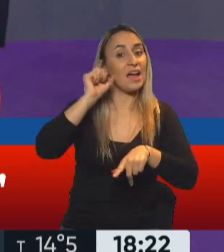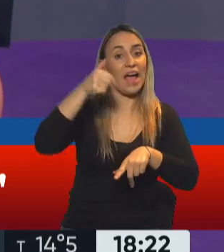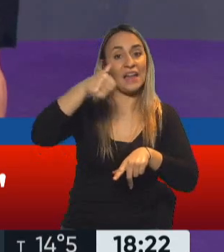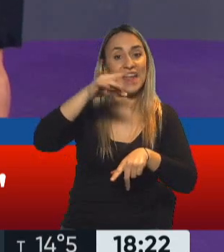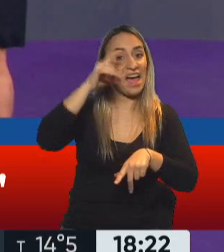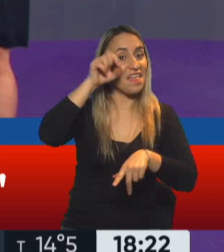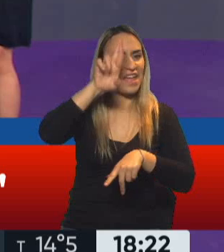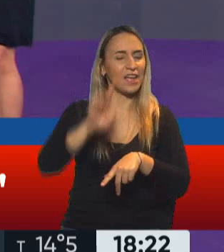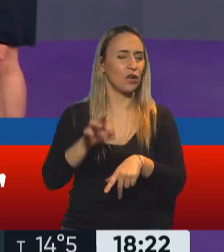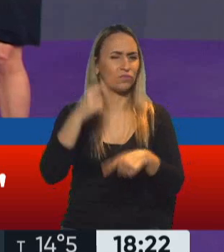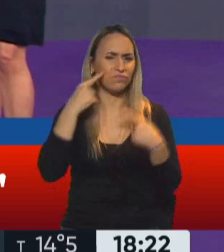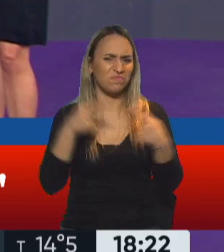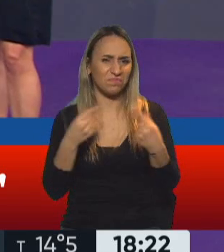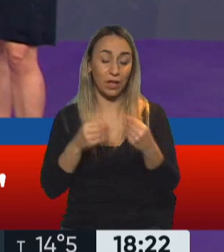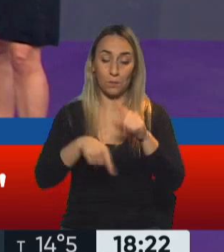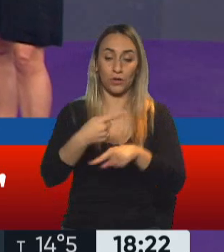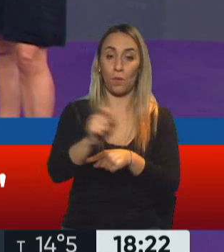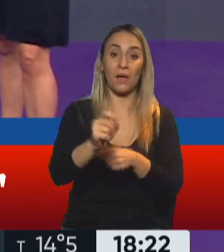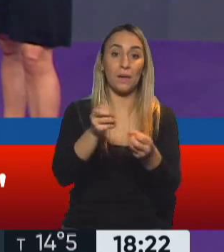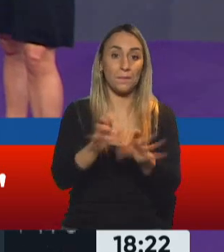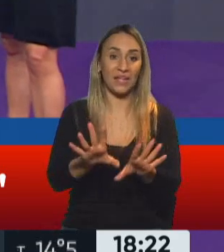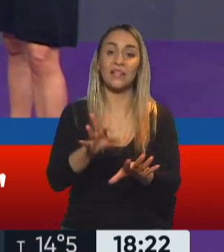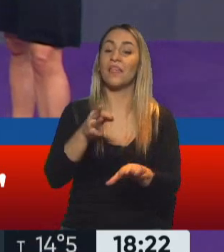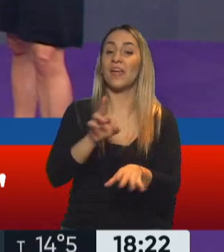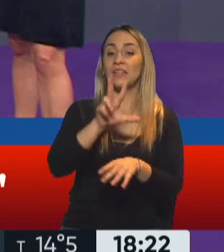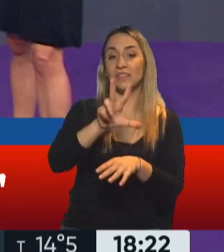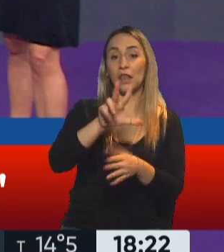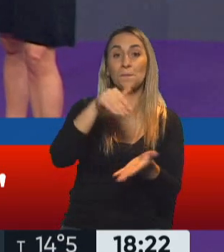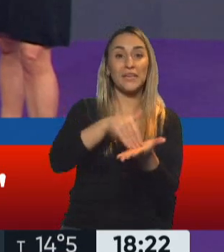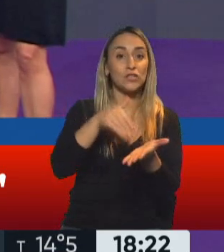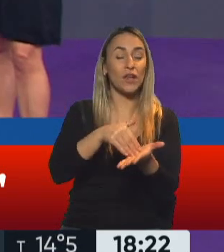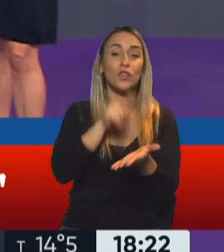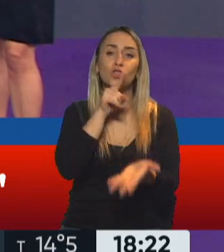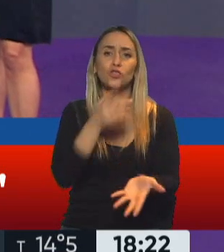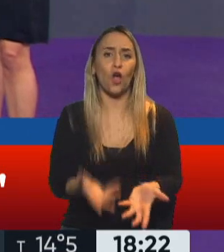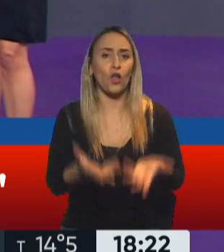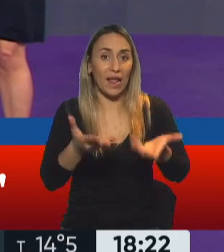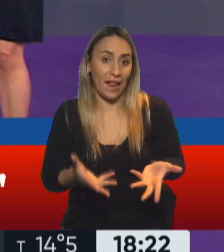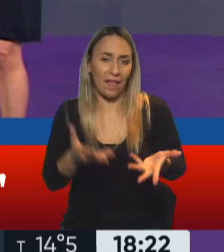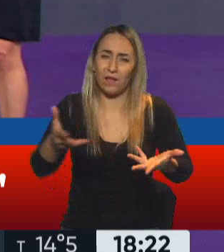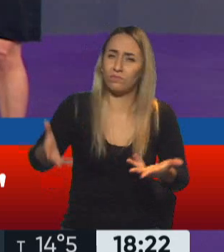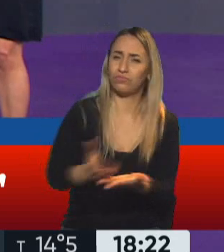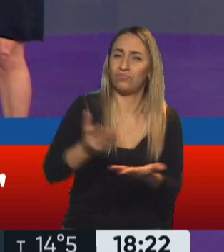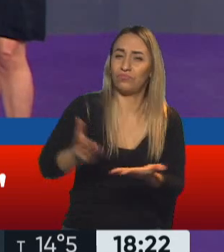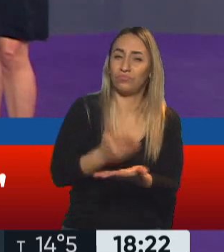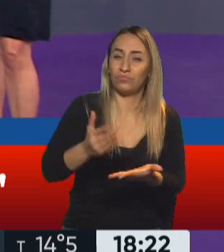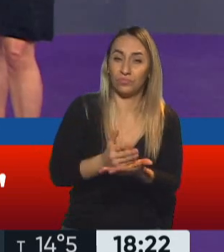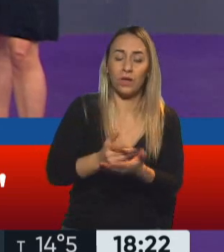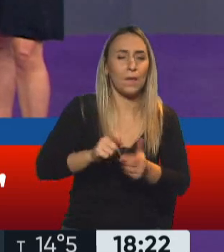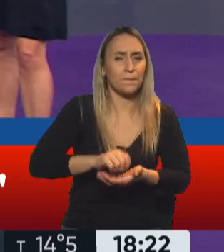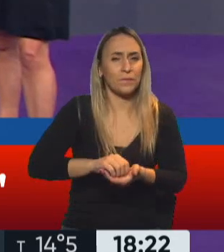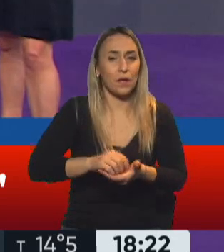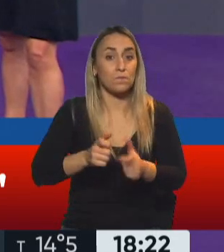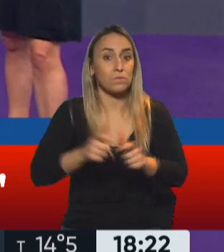el próximo mes, que tiene como objetivo aumentar de las 3 millones de toneladas que hoy en Argentina se producen de carne a 5 millones